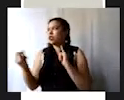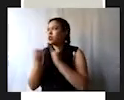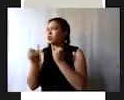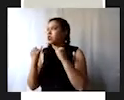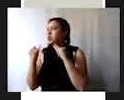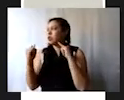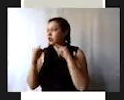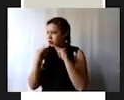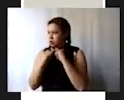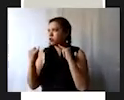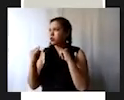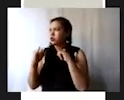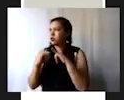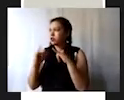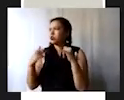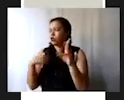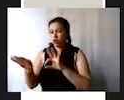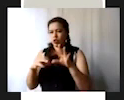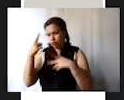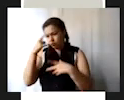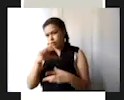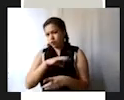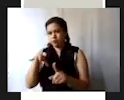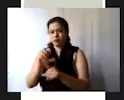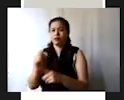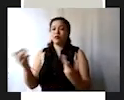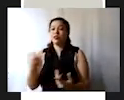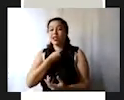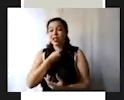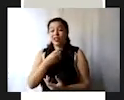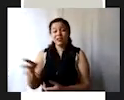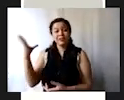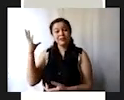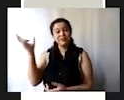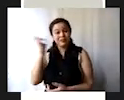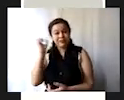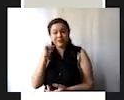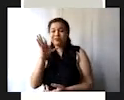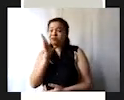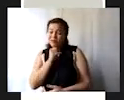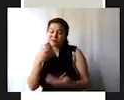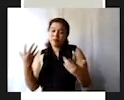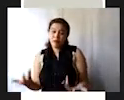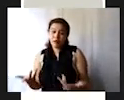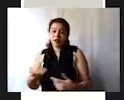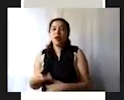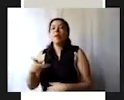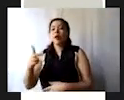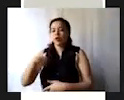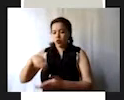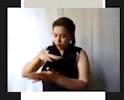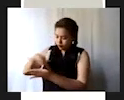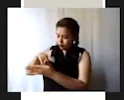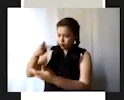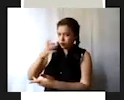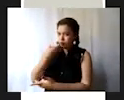que esto sea posible. Entonces, bueno, no pudimos escuchar a María Teresa, pero sí leímos por acá su